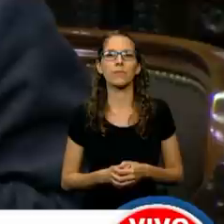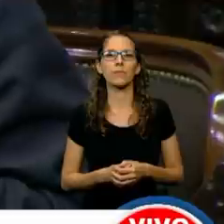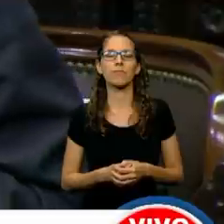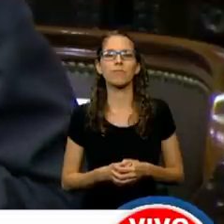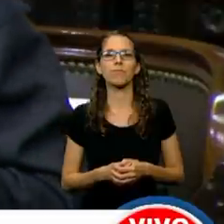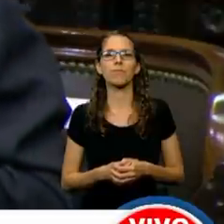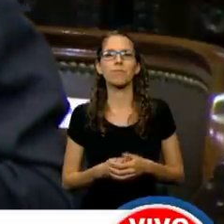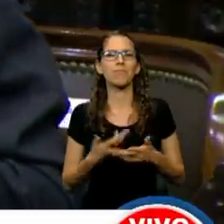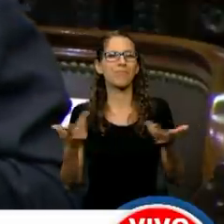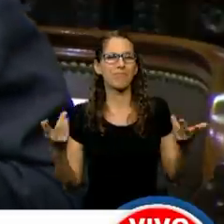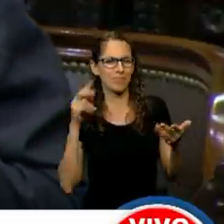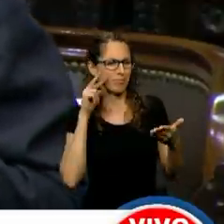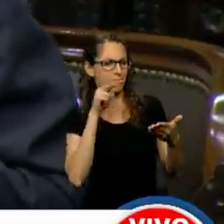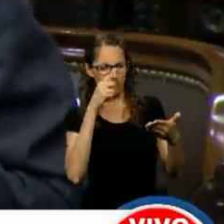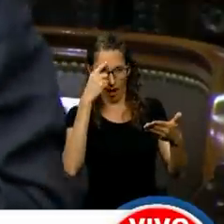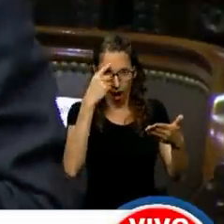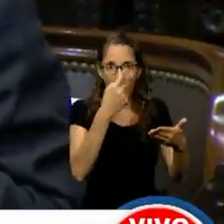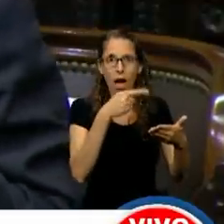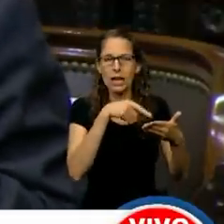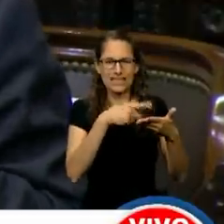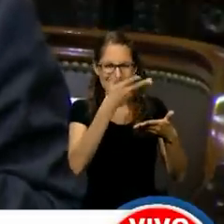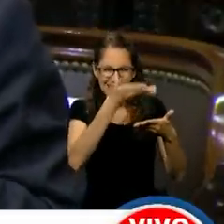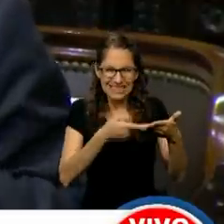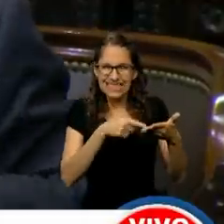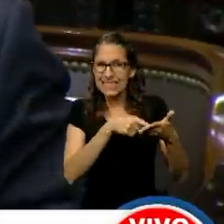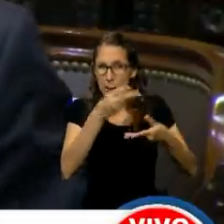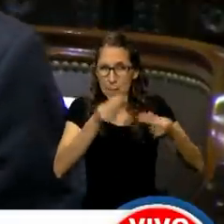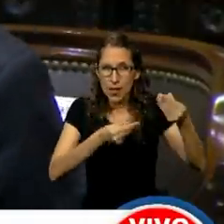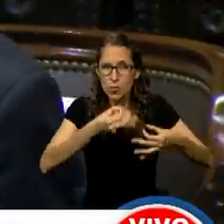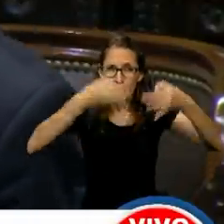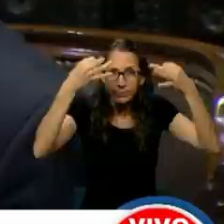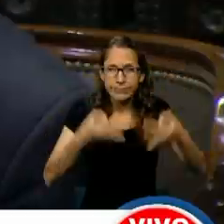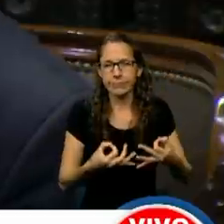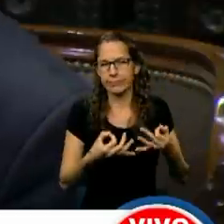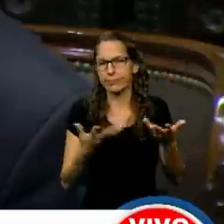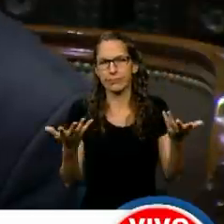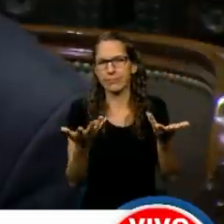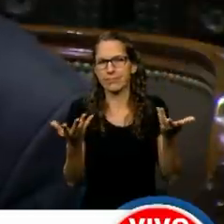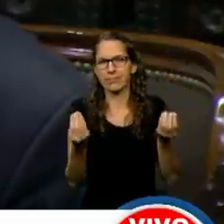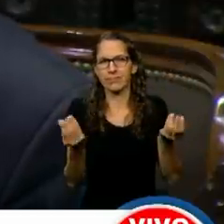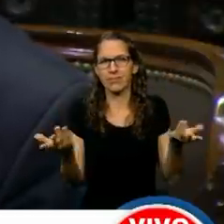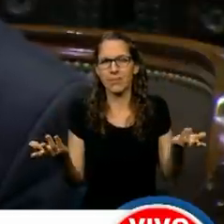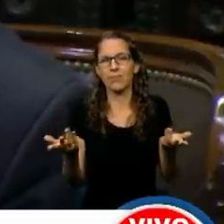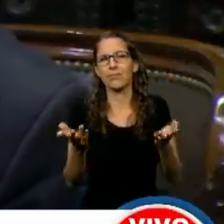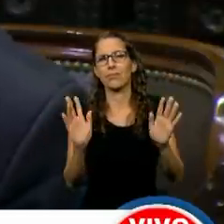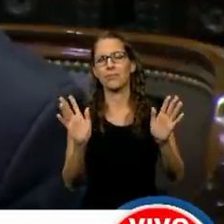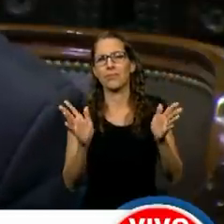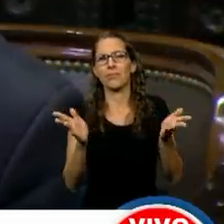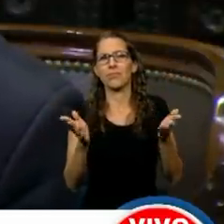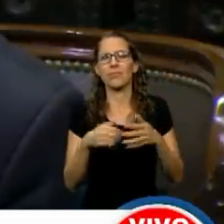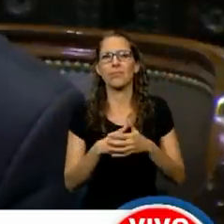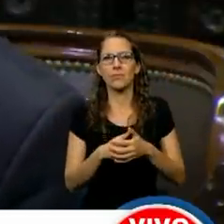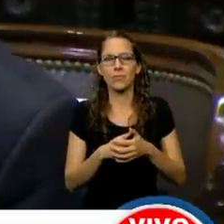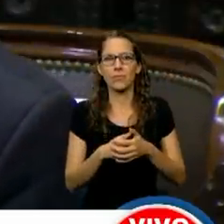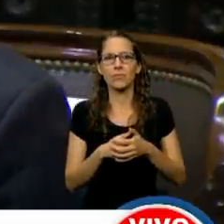es poco creíble que se considere estos presupuestos y sin decir agua va ayer